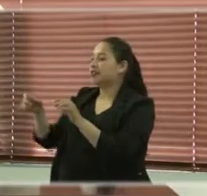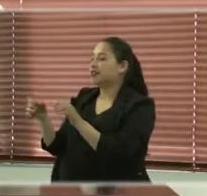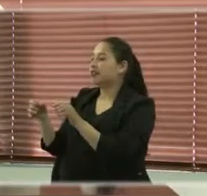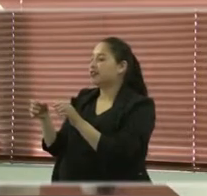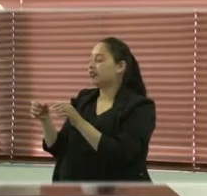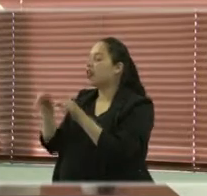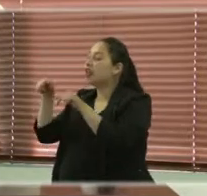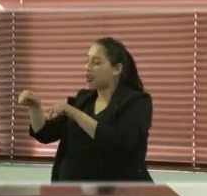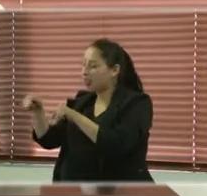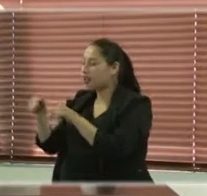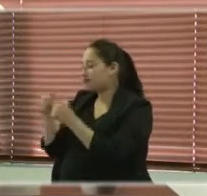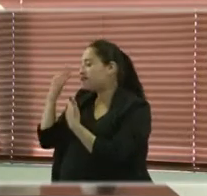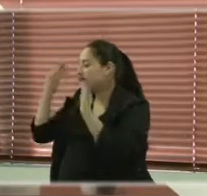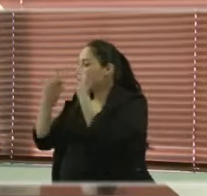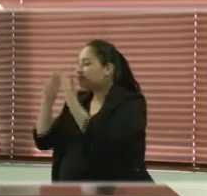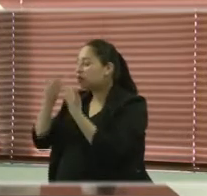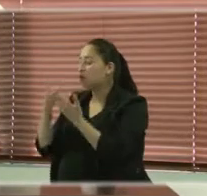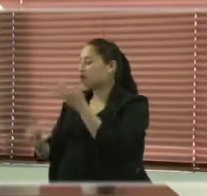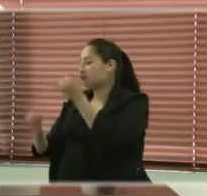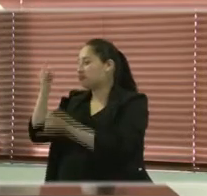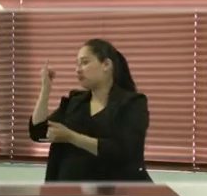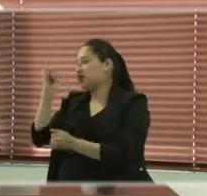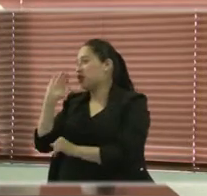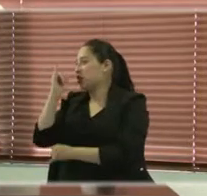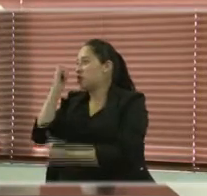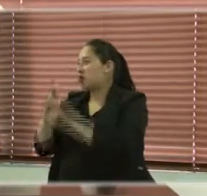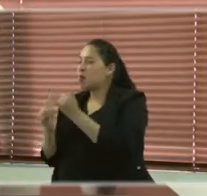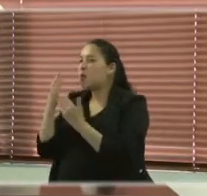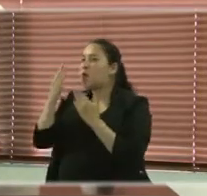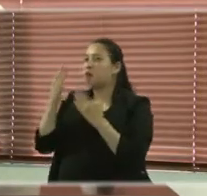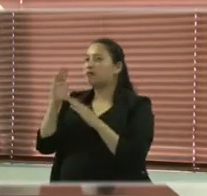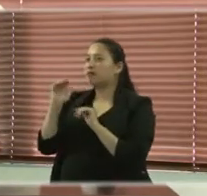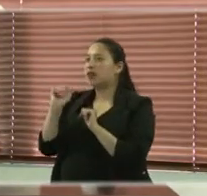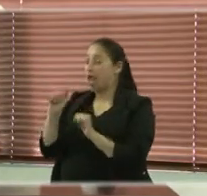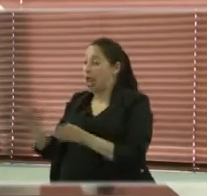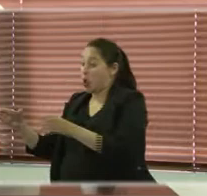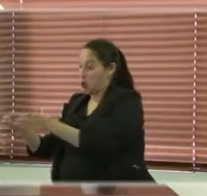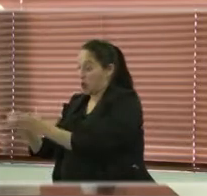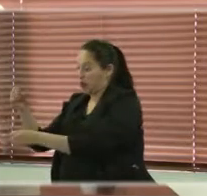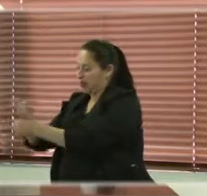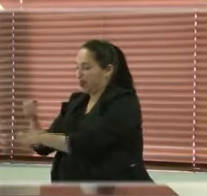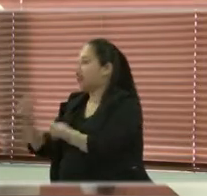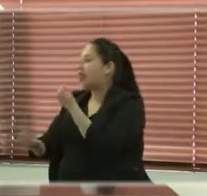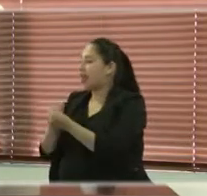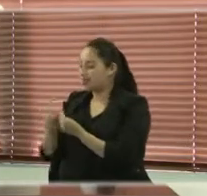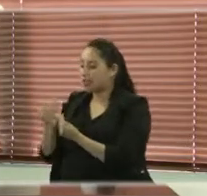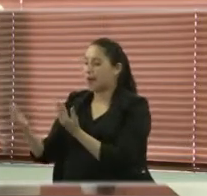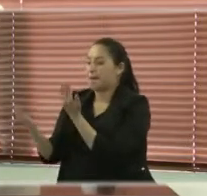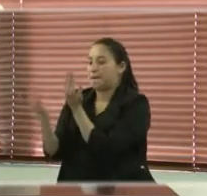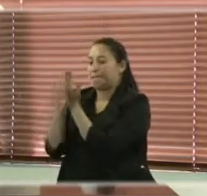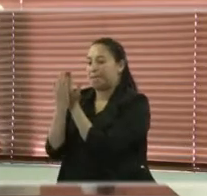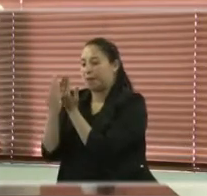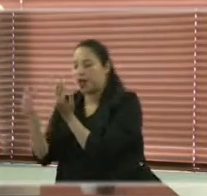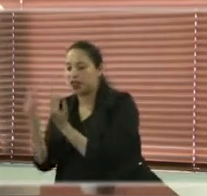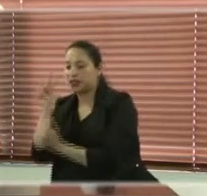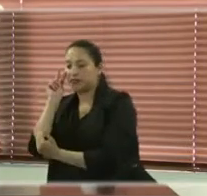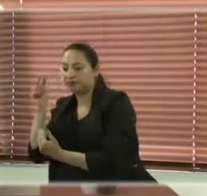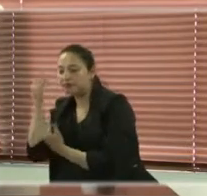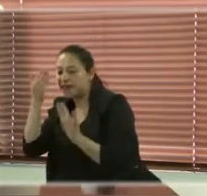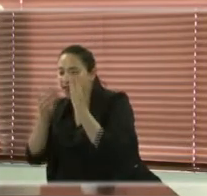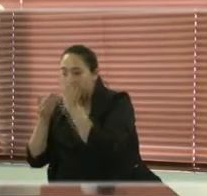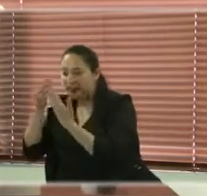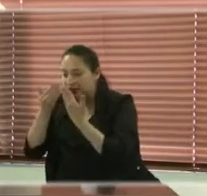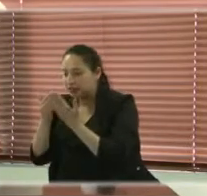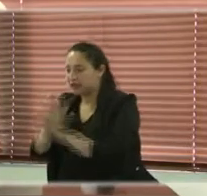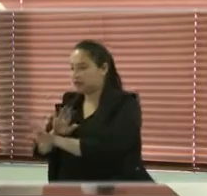Y por último la parte de análisis que hace el grupo de trabajo y finalmente el comité en relación